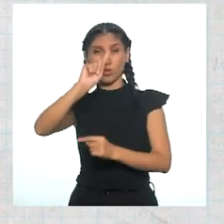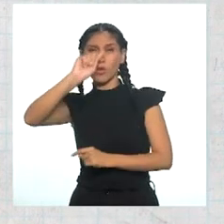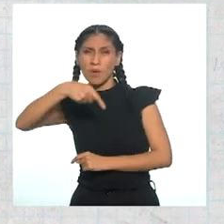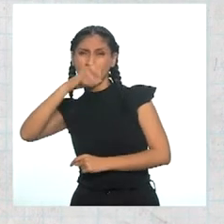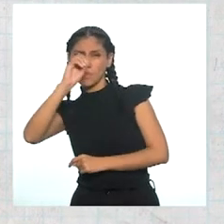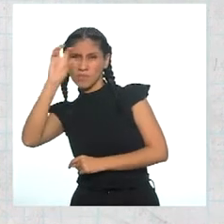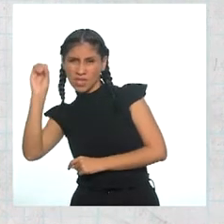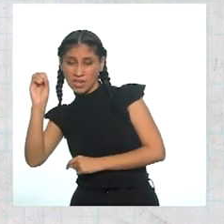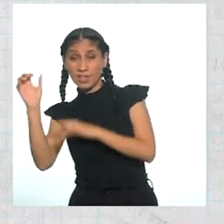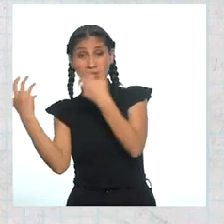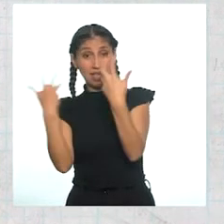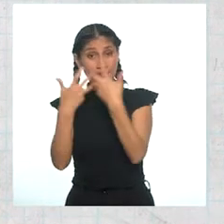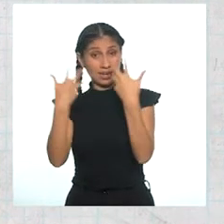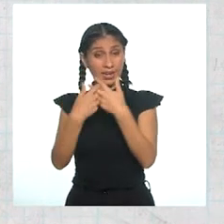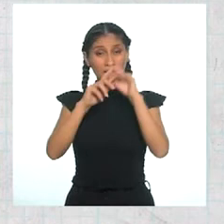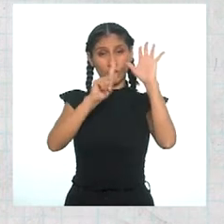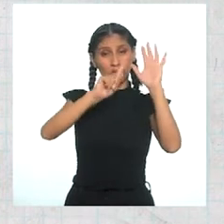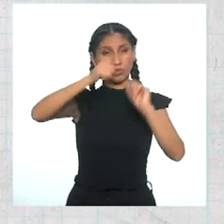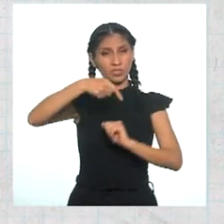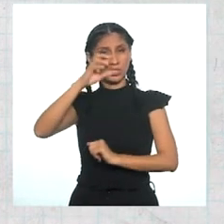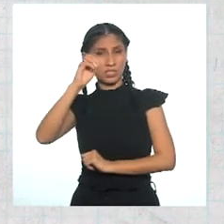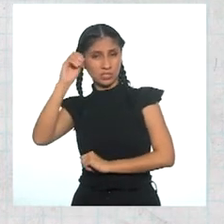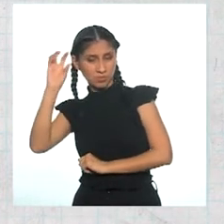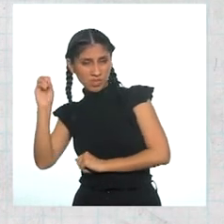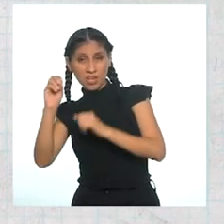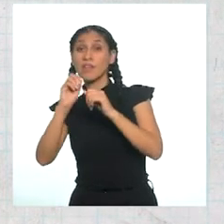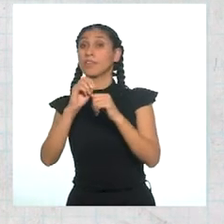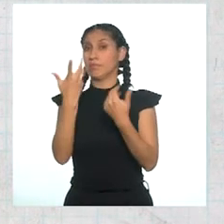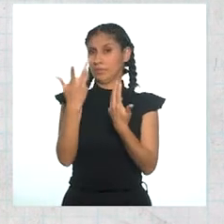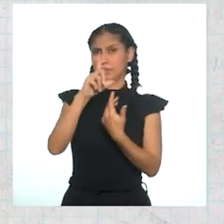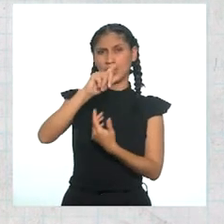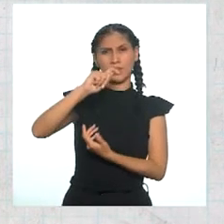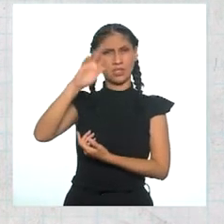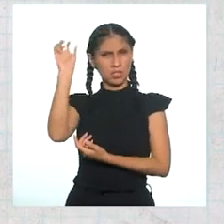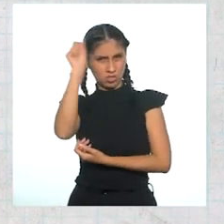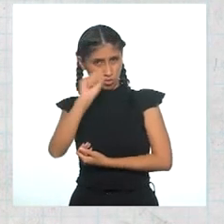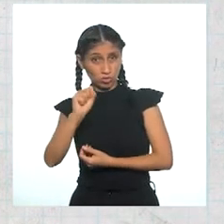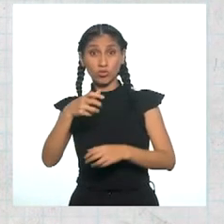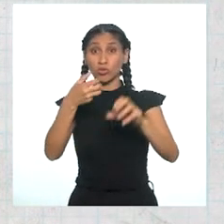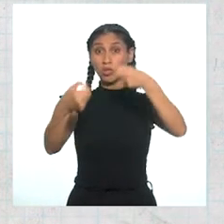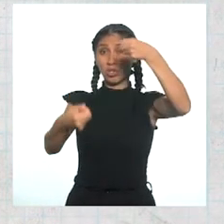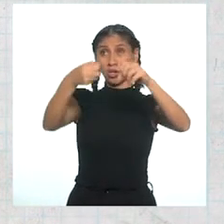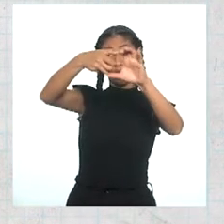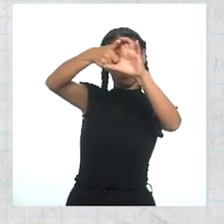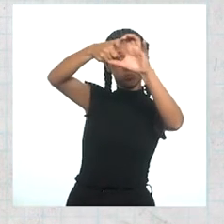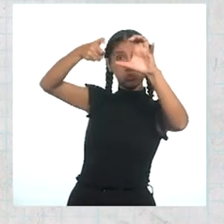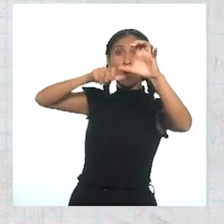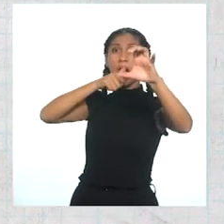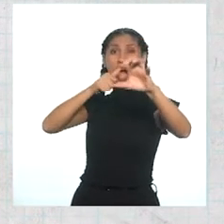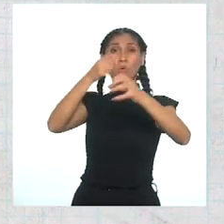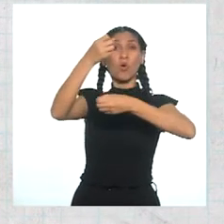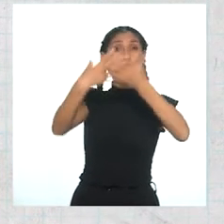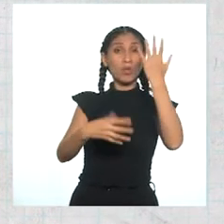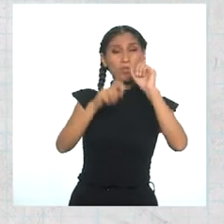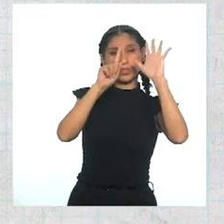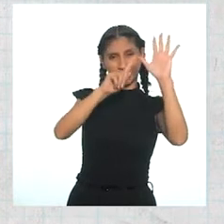6000 litros. La cisterna tiene 6000 litros de capacidad. Ahora, para saber la cantidad de cilindros de 300 litros de capacidad